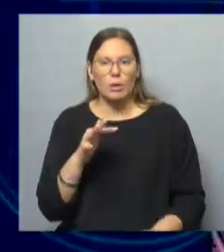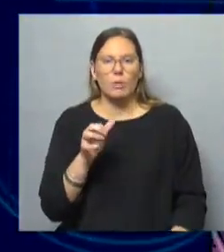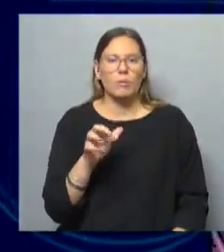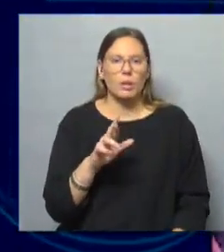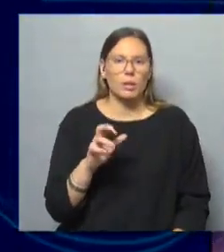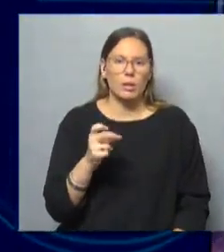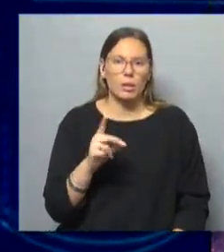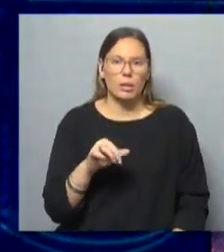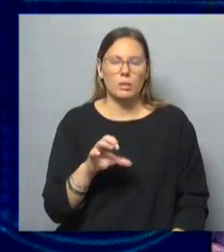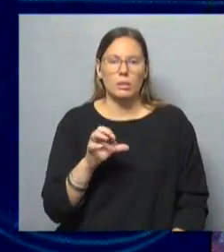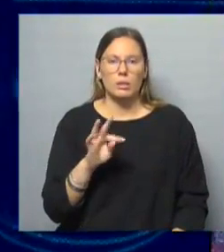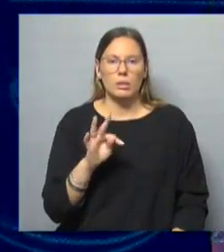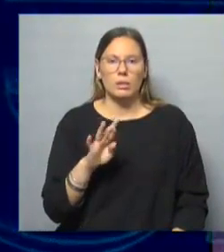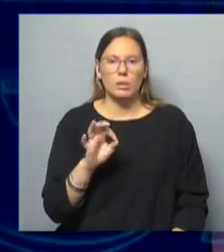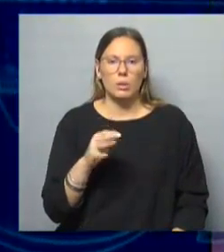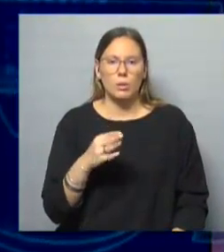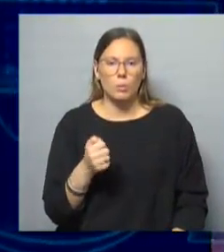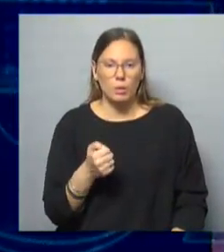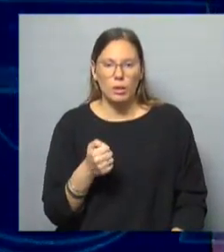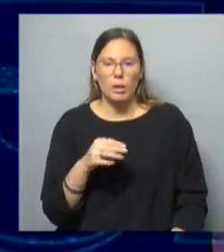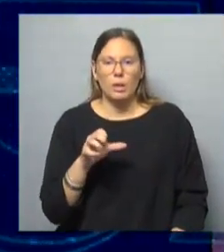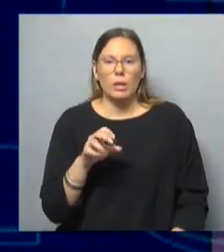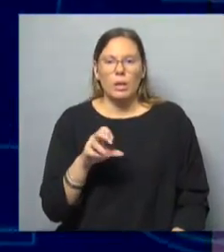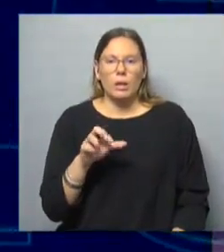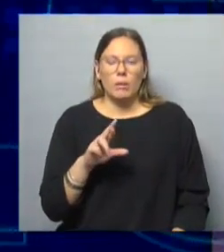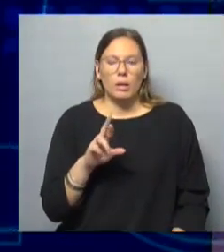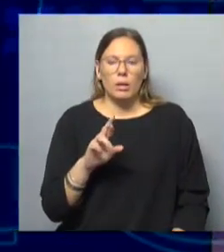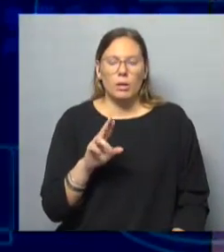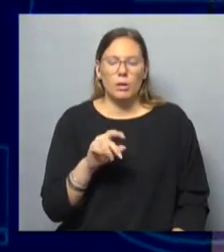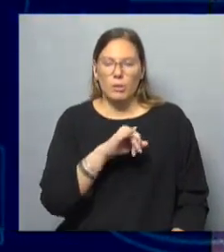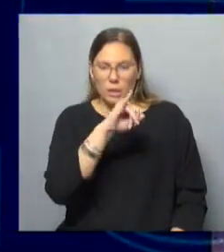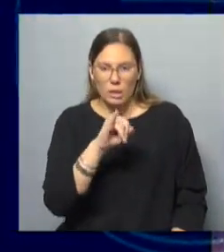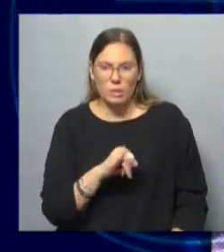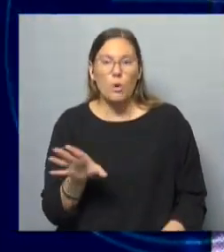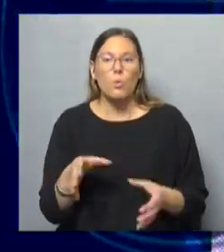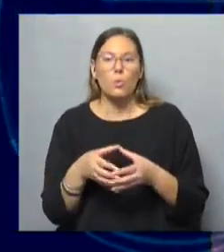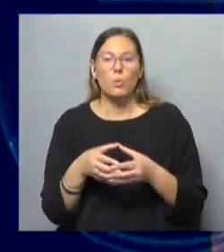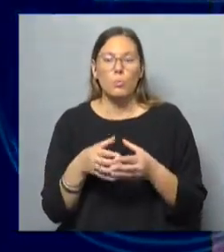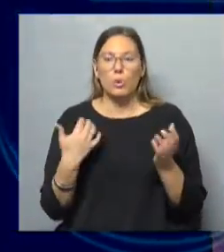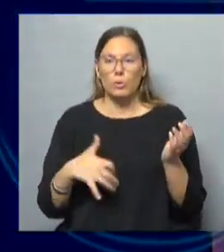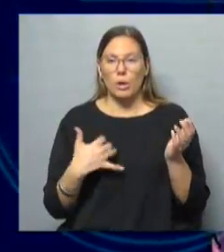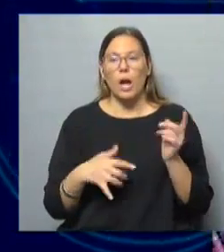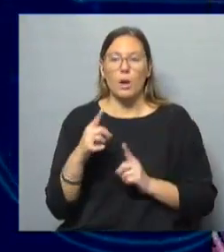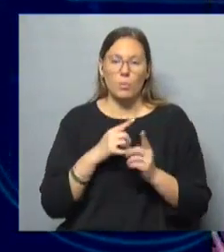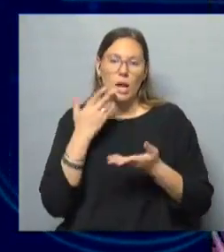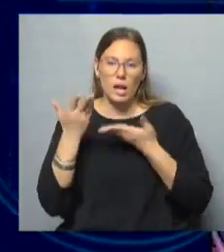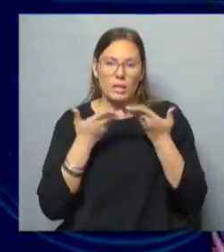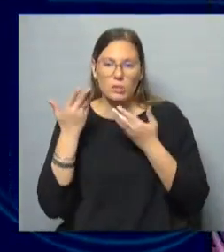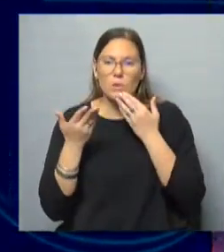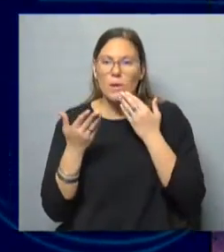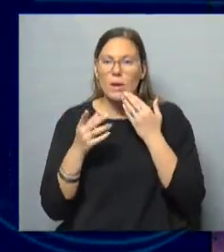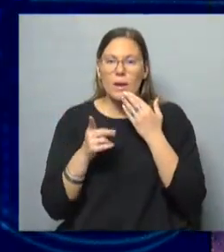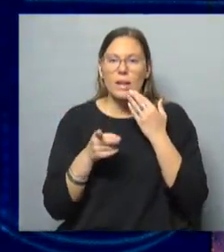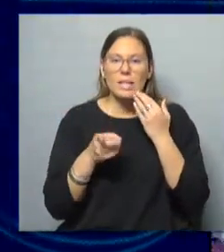Ferradás, Hugo Trova, Ever Rodríguez. Va a haber una banda que va a tocar parte del repertorio, que está integrada por